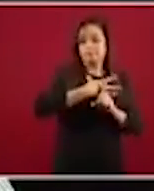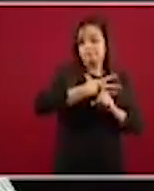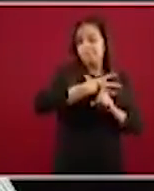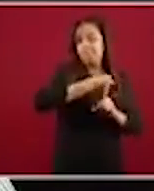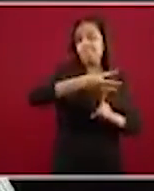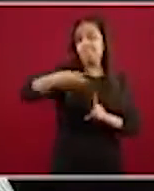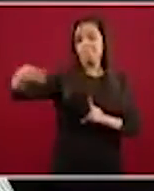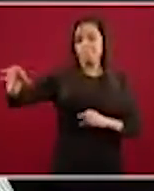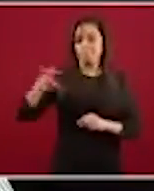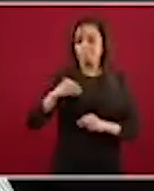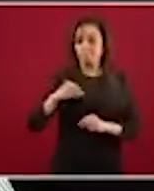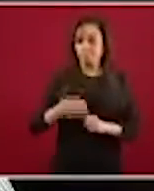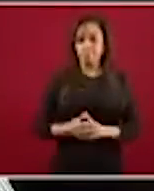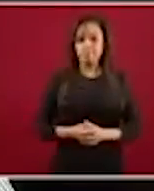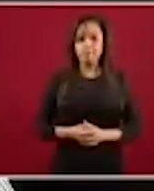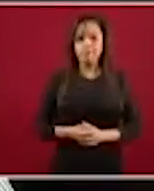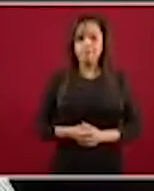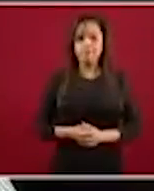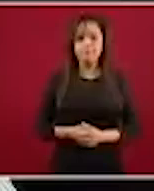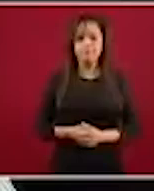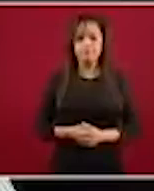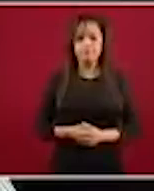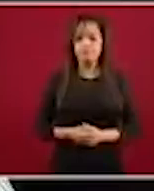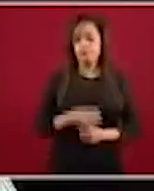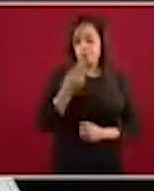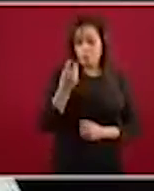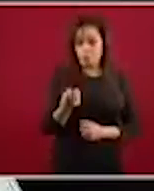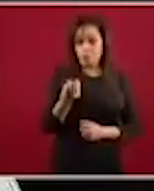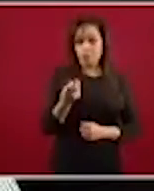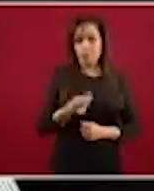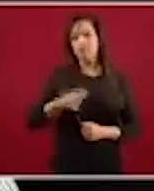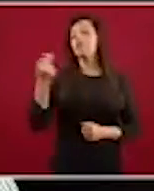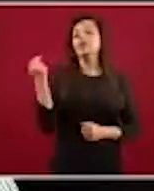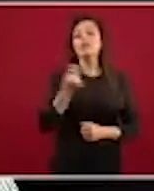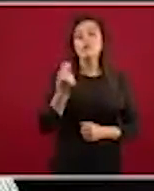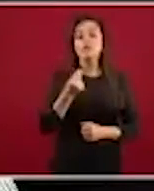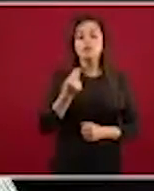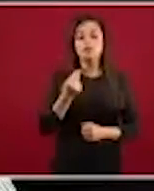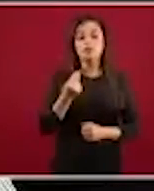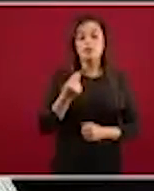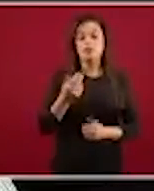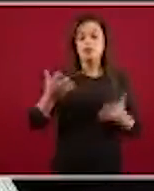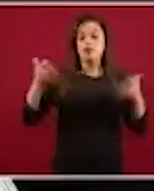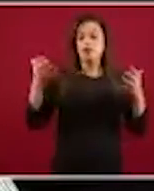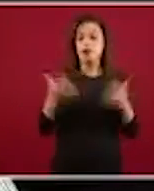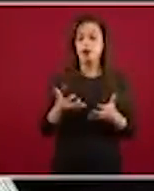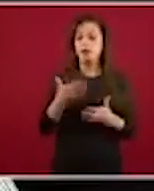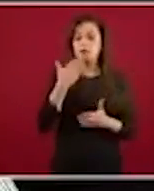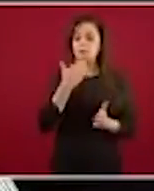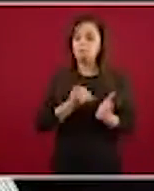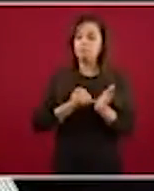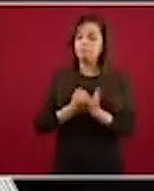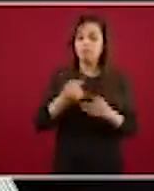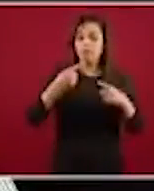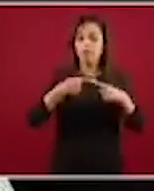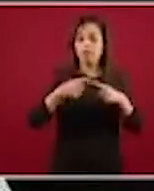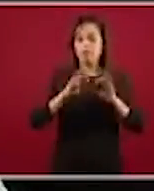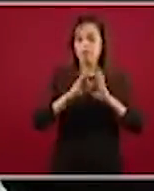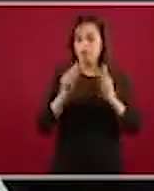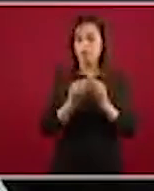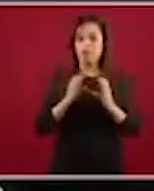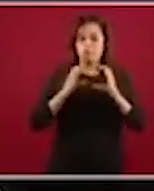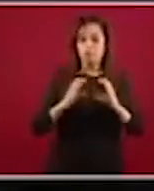para reforzar el cumplimiento real de las medidas de prevención a fin de reducir la velocidad de contagios de coronavirus en el país